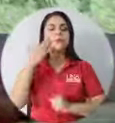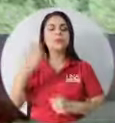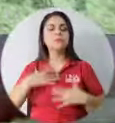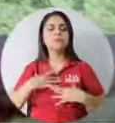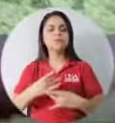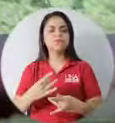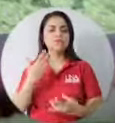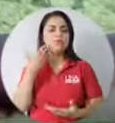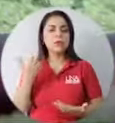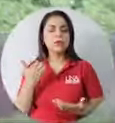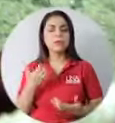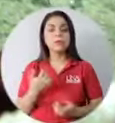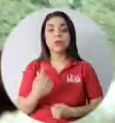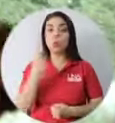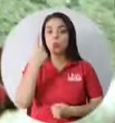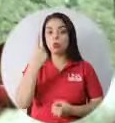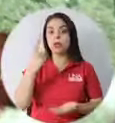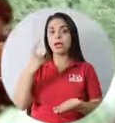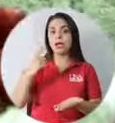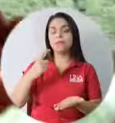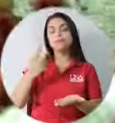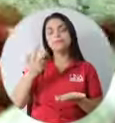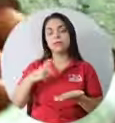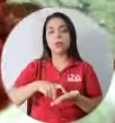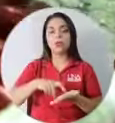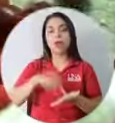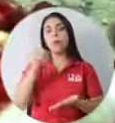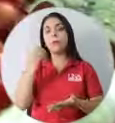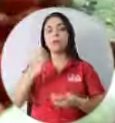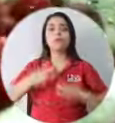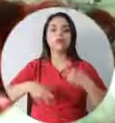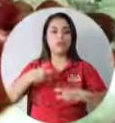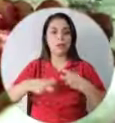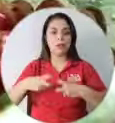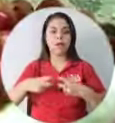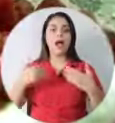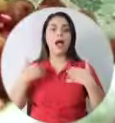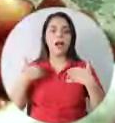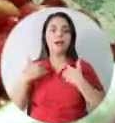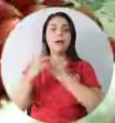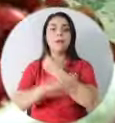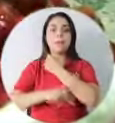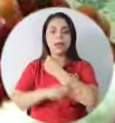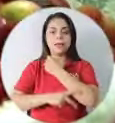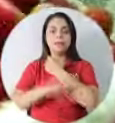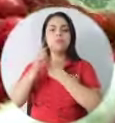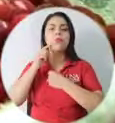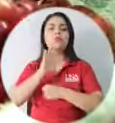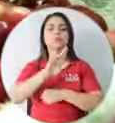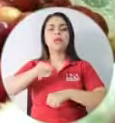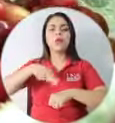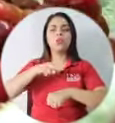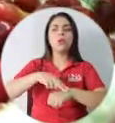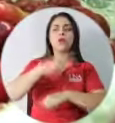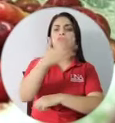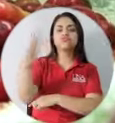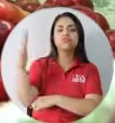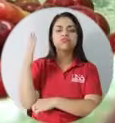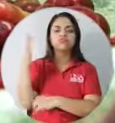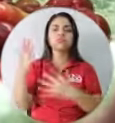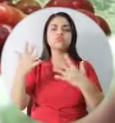ha interesado porque una de las deudas que tienen o de los problemas que tienen los países que por condiciones naturales o por